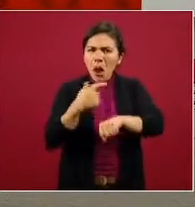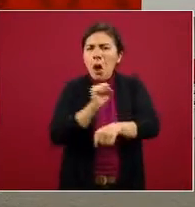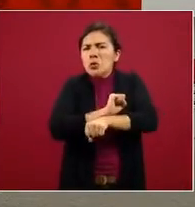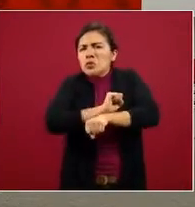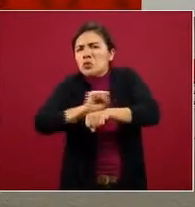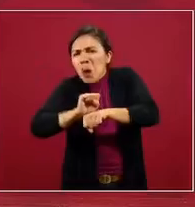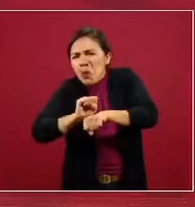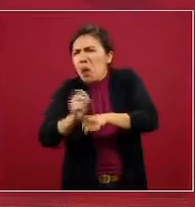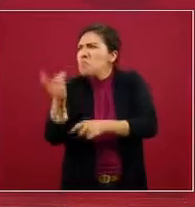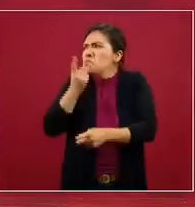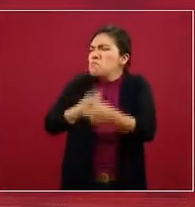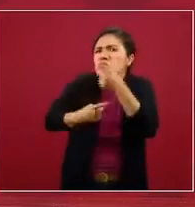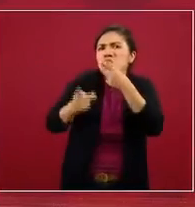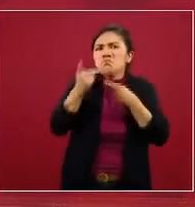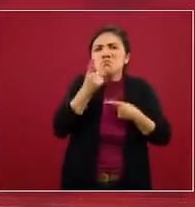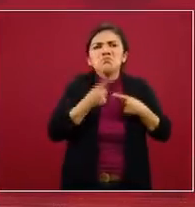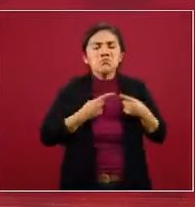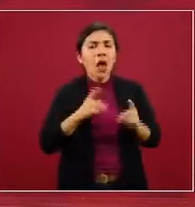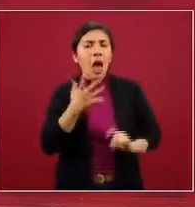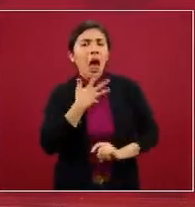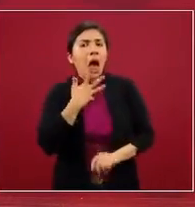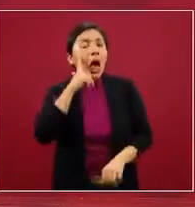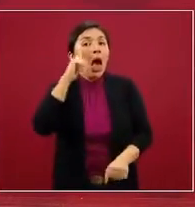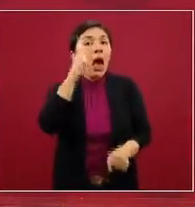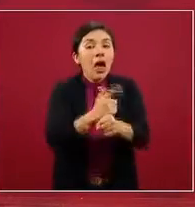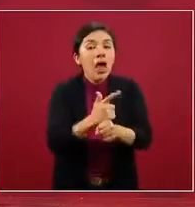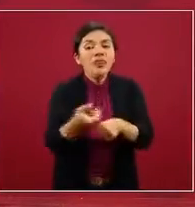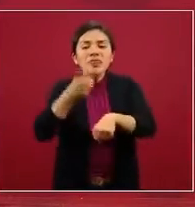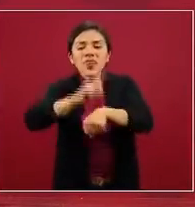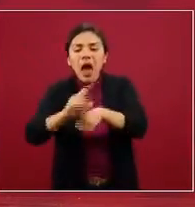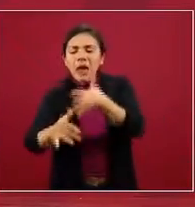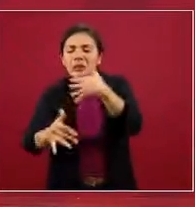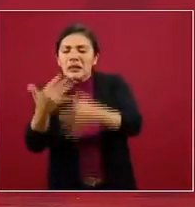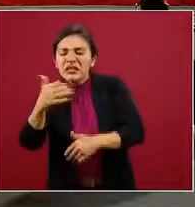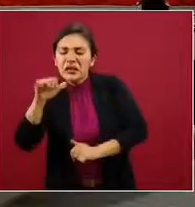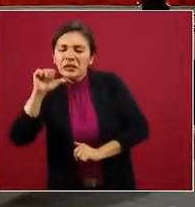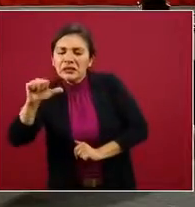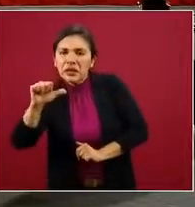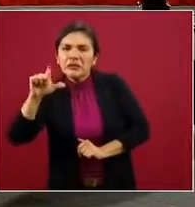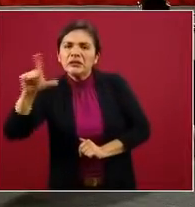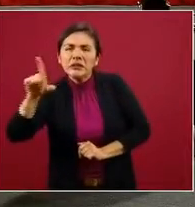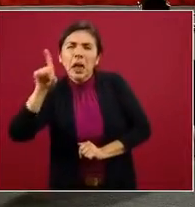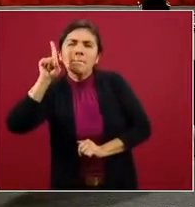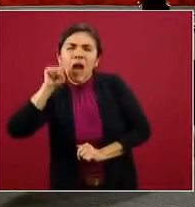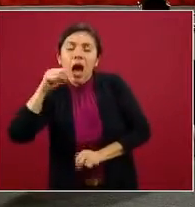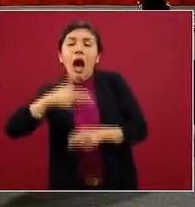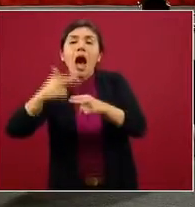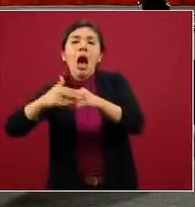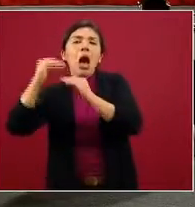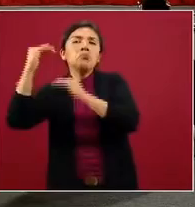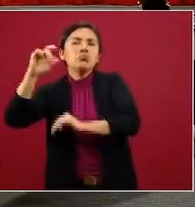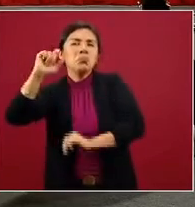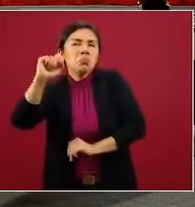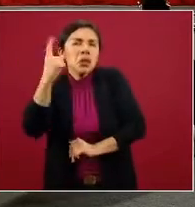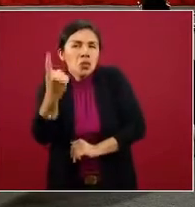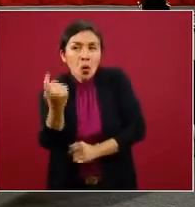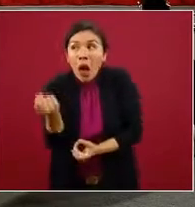casos anecdóticos prácticamente, se ha encontrado en el día 15, 16, 17, hasta el 21, según